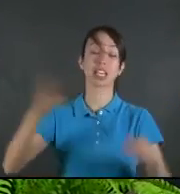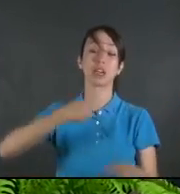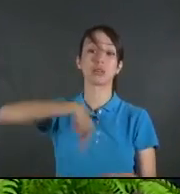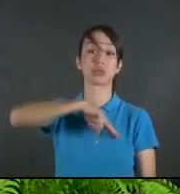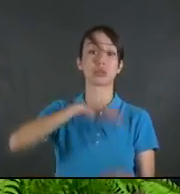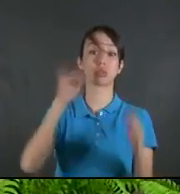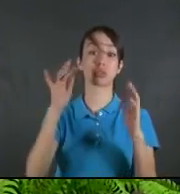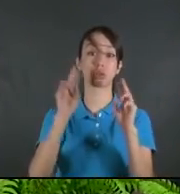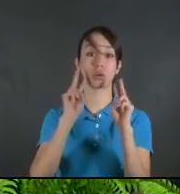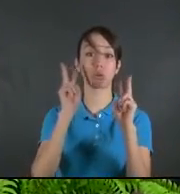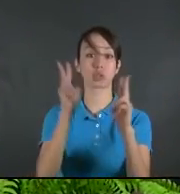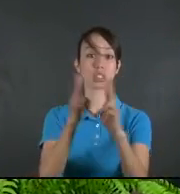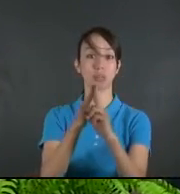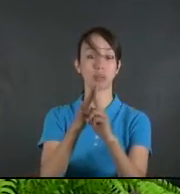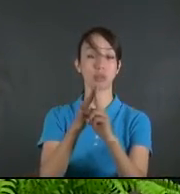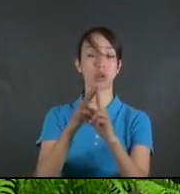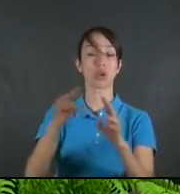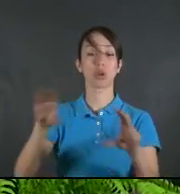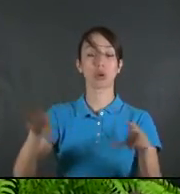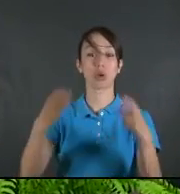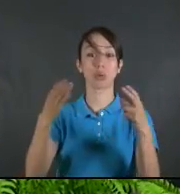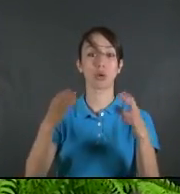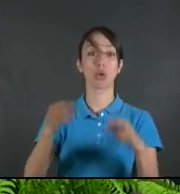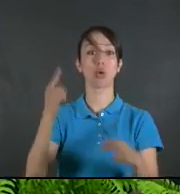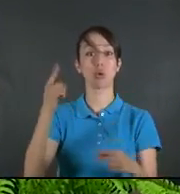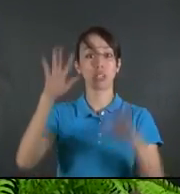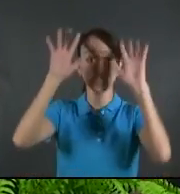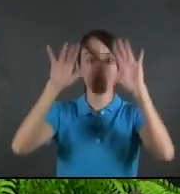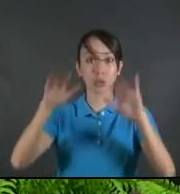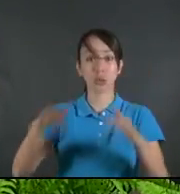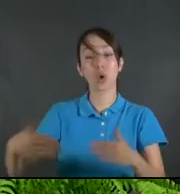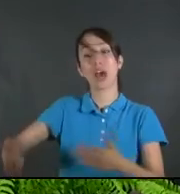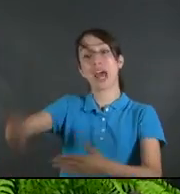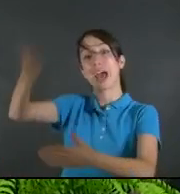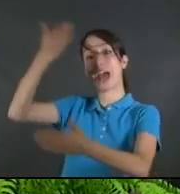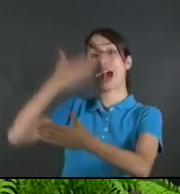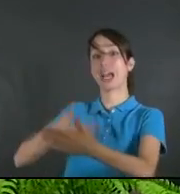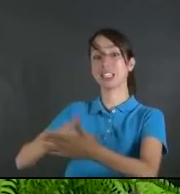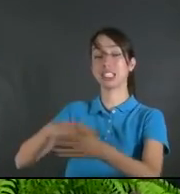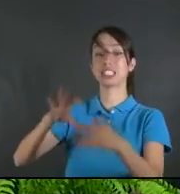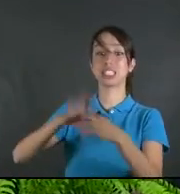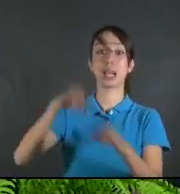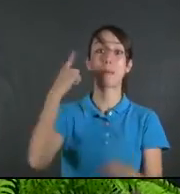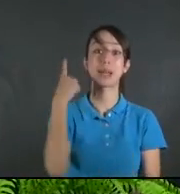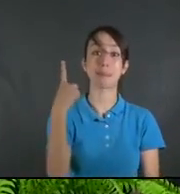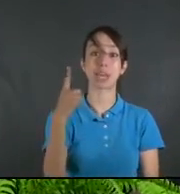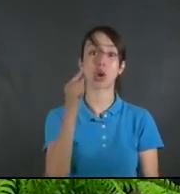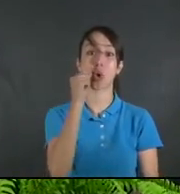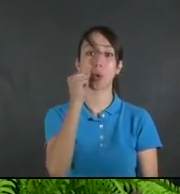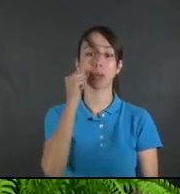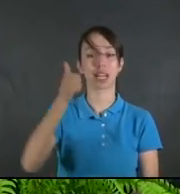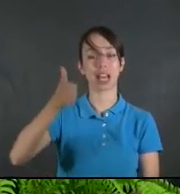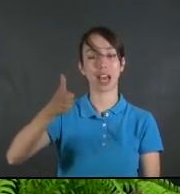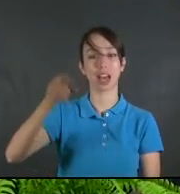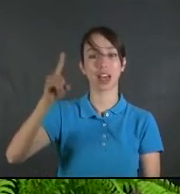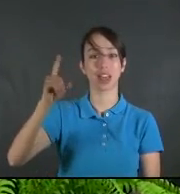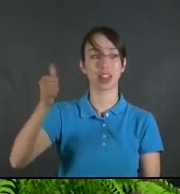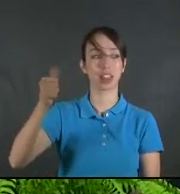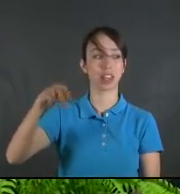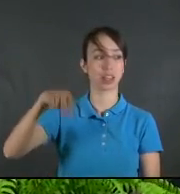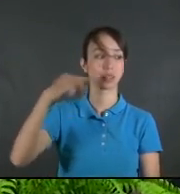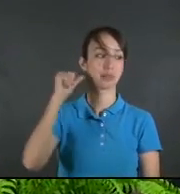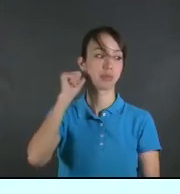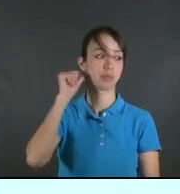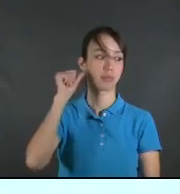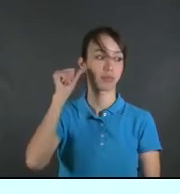un un un diluvio antes de Adán pero de pero más